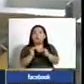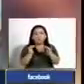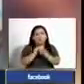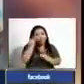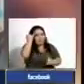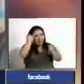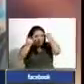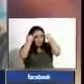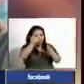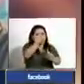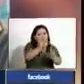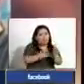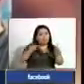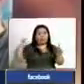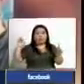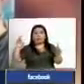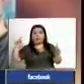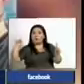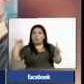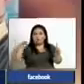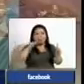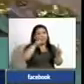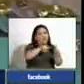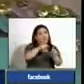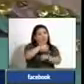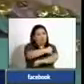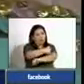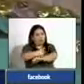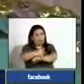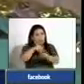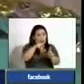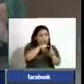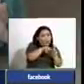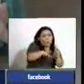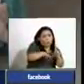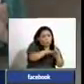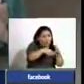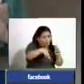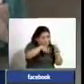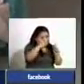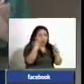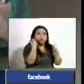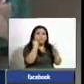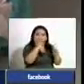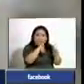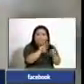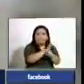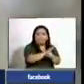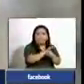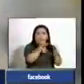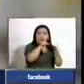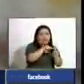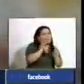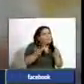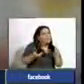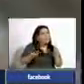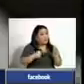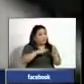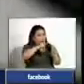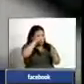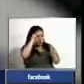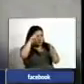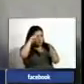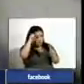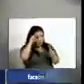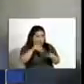creativo como el de Cristian Fracassi, ingeniero de Brescia, una de las zonas más afectadas de Italia. Allí él empezó a realizar